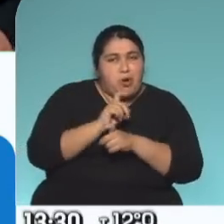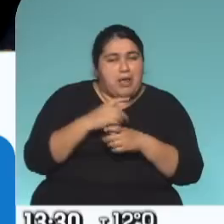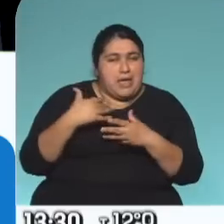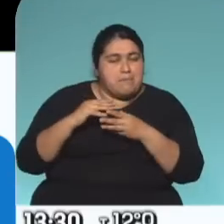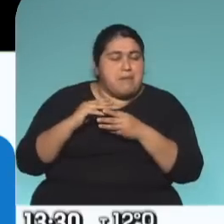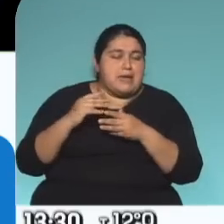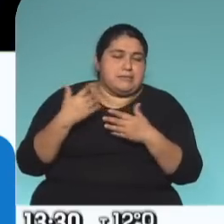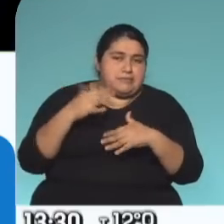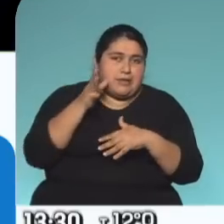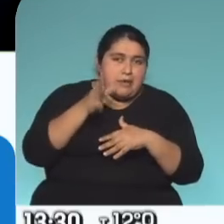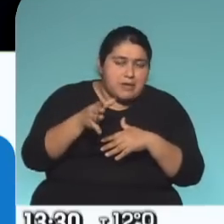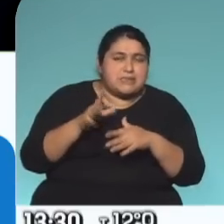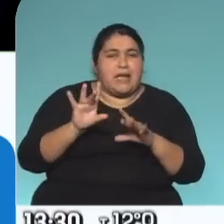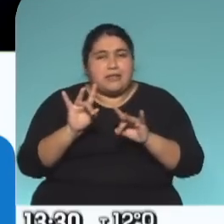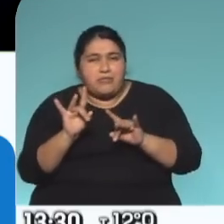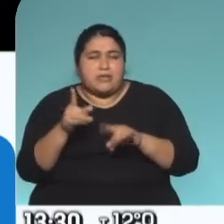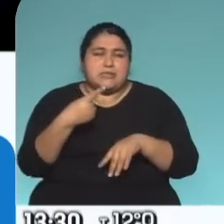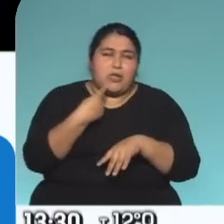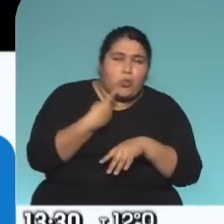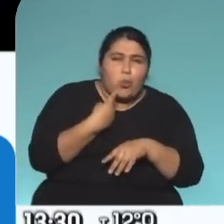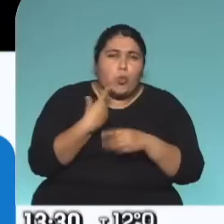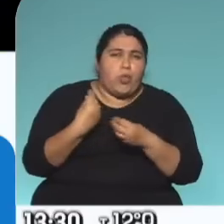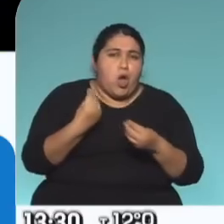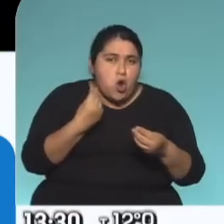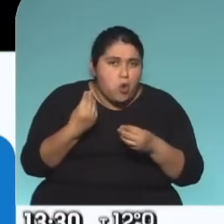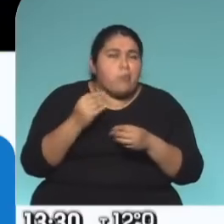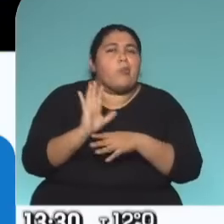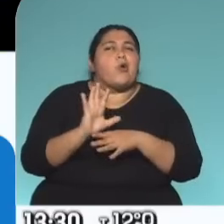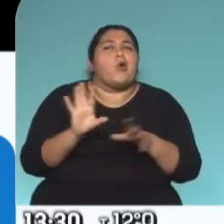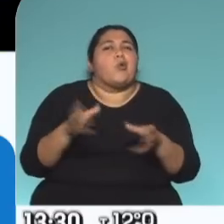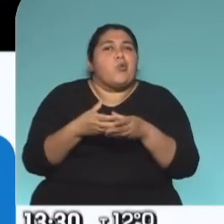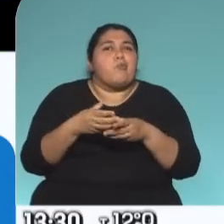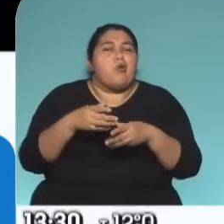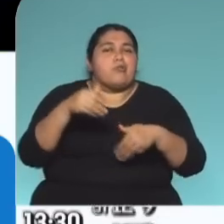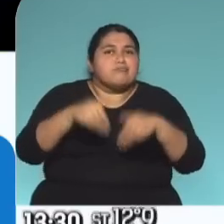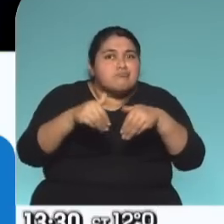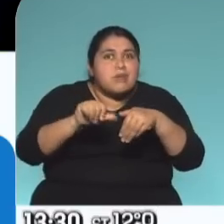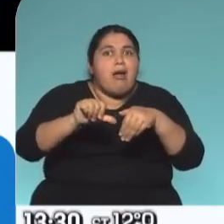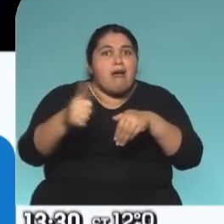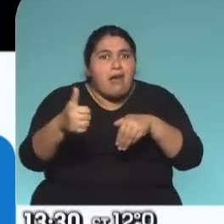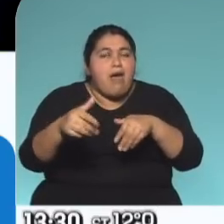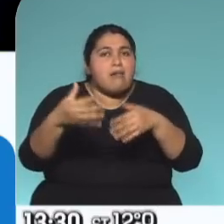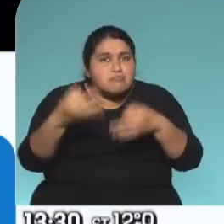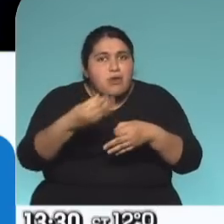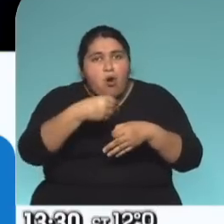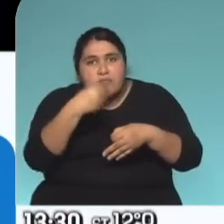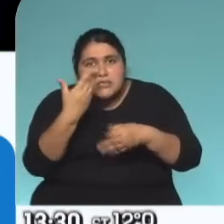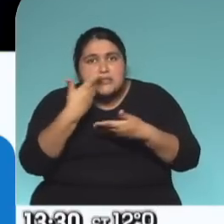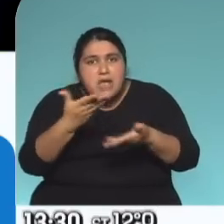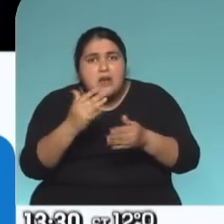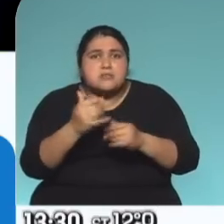de un comentario y dudas con respecto a que si se van a reconocer o no los resultados? Para